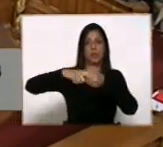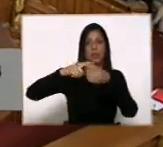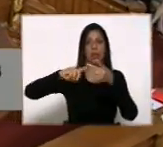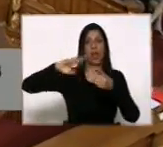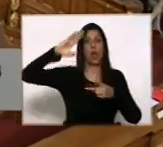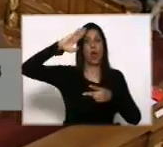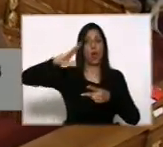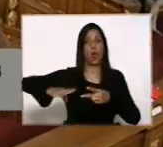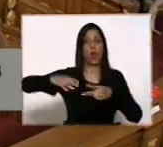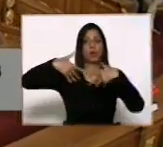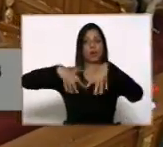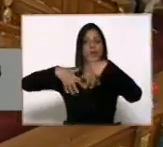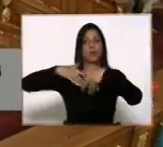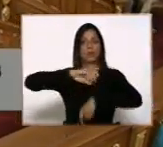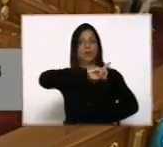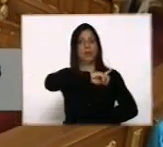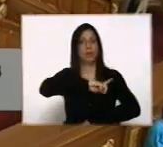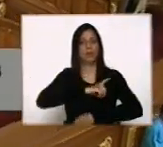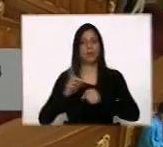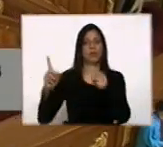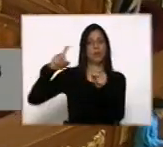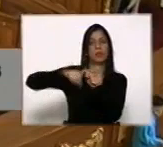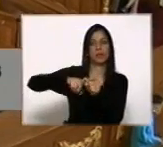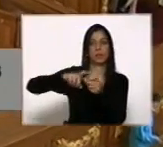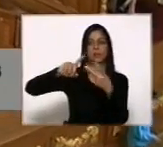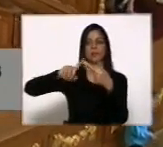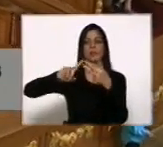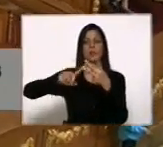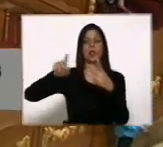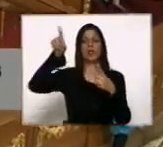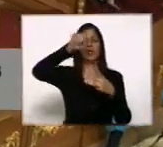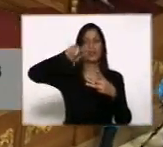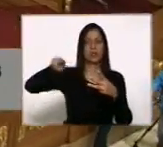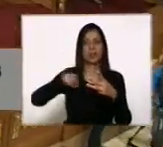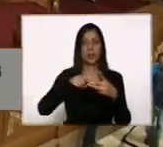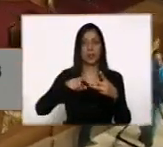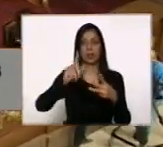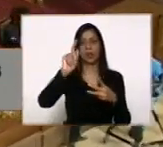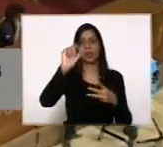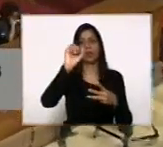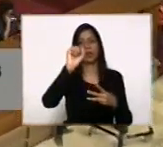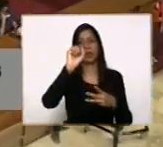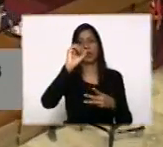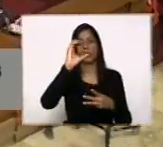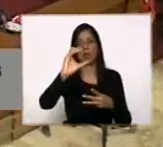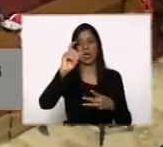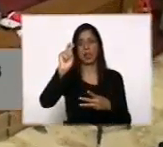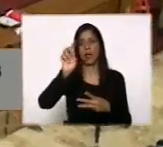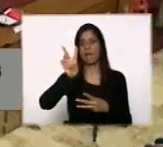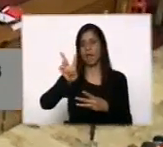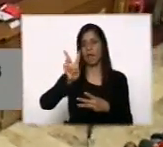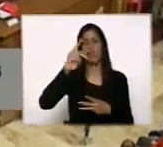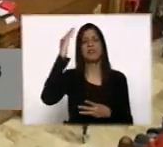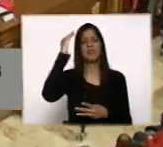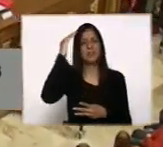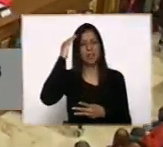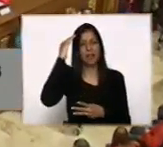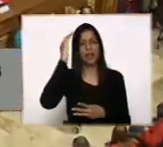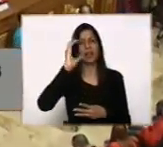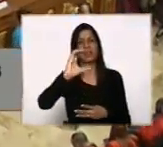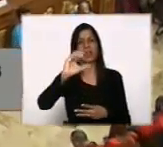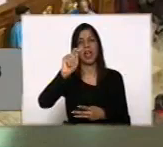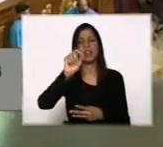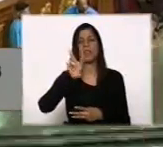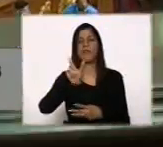Armadas, a través del alto mando militar. Los sindicatos, a través de la CTV, que sabemos que la CTV no fue otra cosa